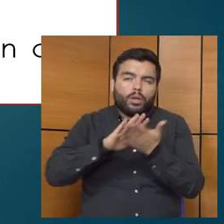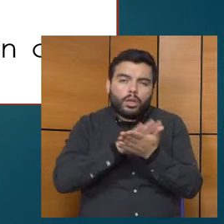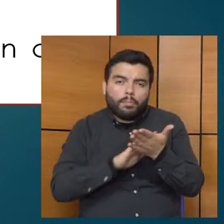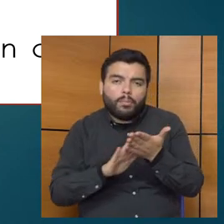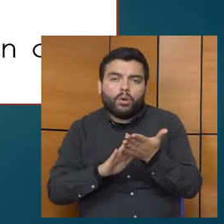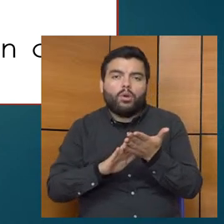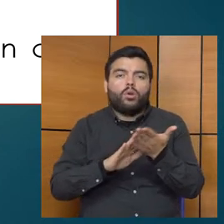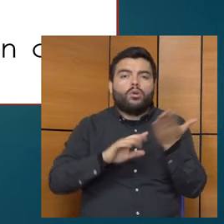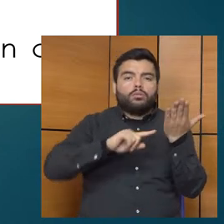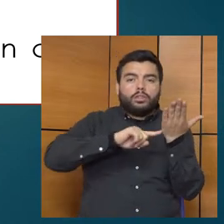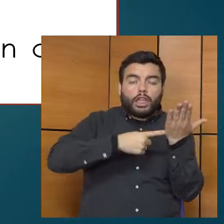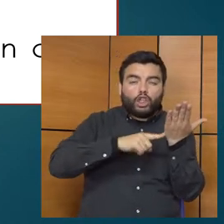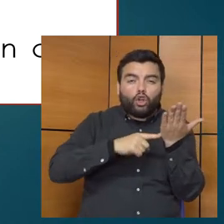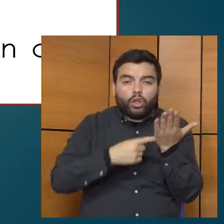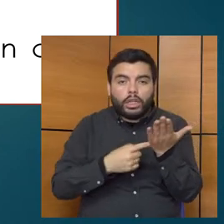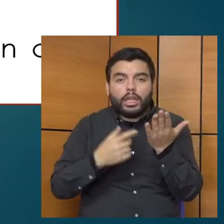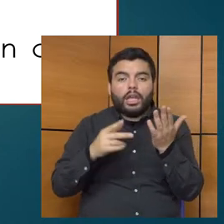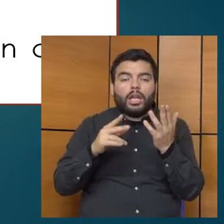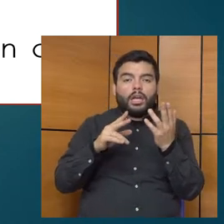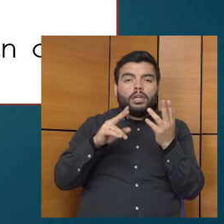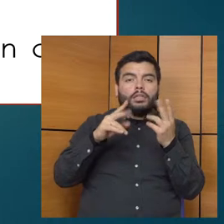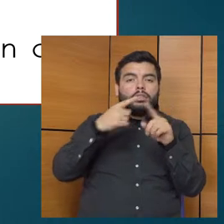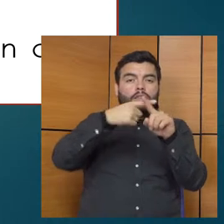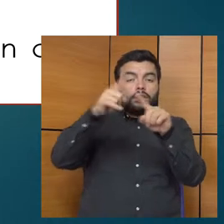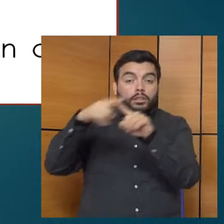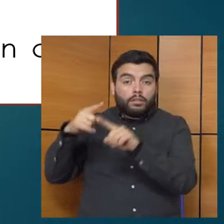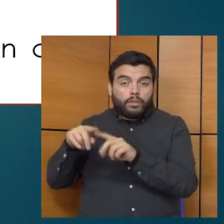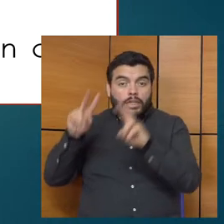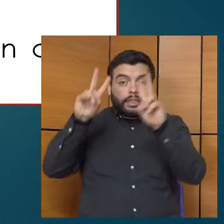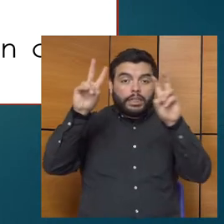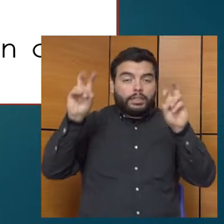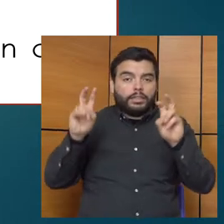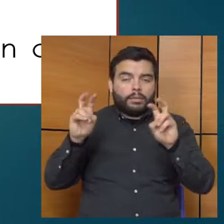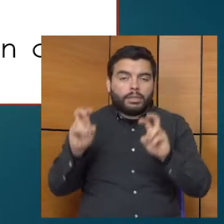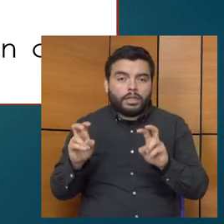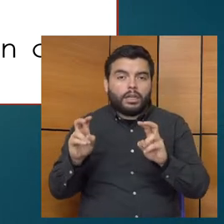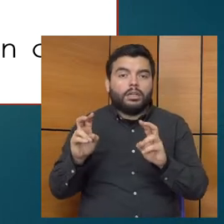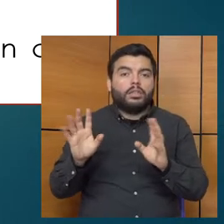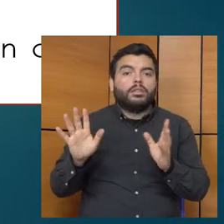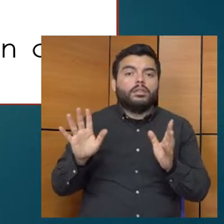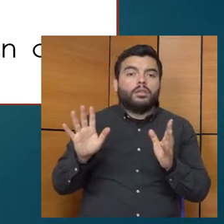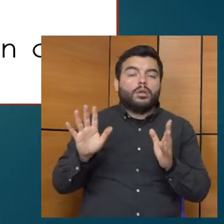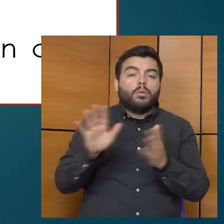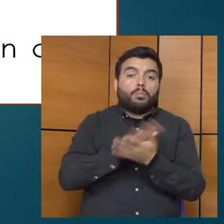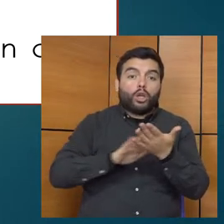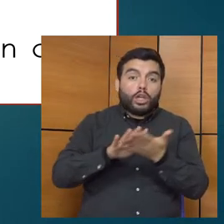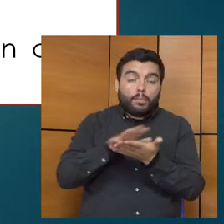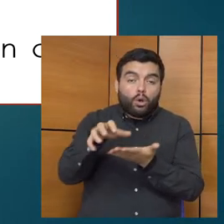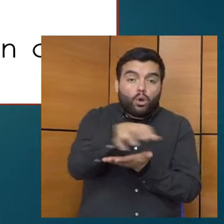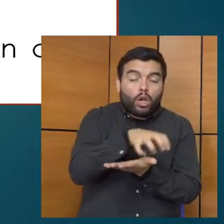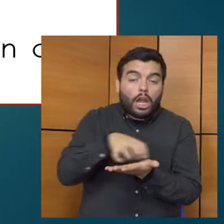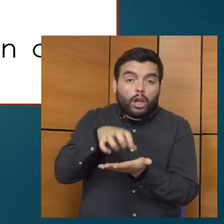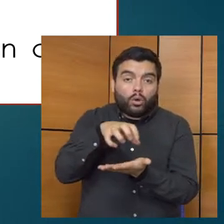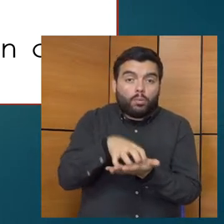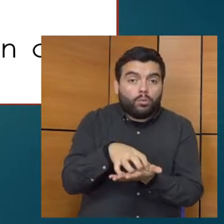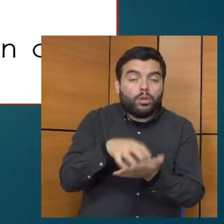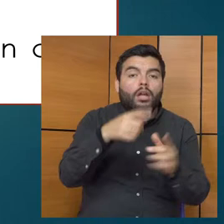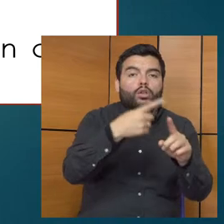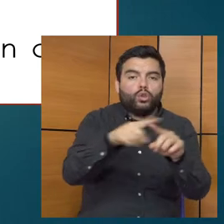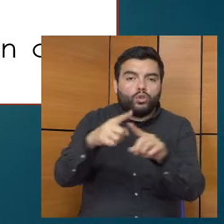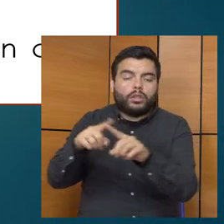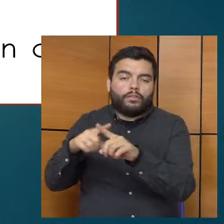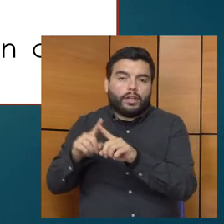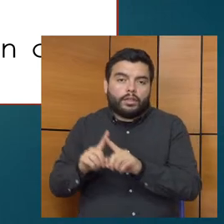de distintas documentación, que tengan que hacer gestiones, que tengan que hacer en las comunas o con